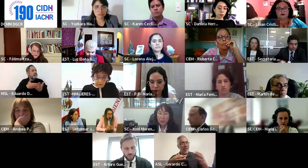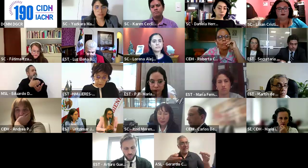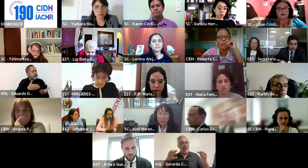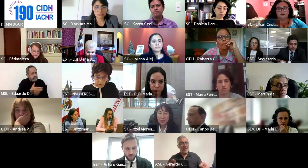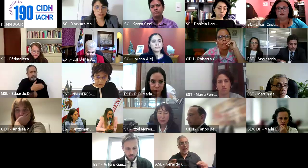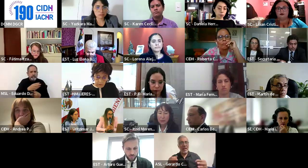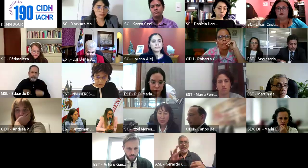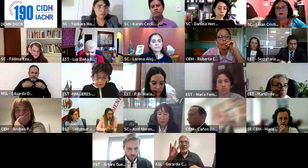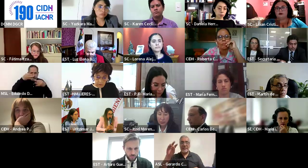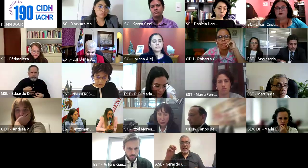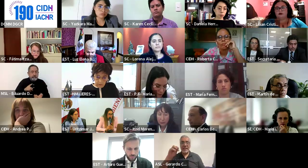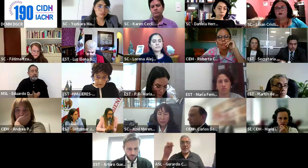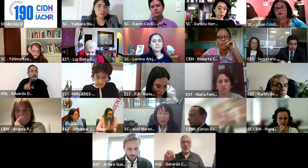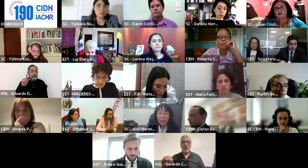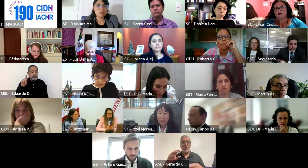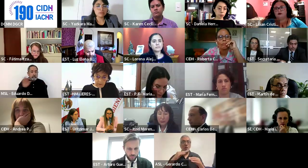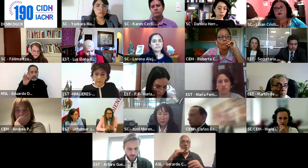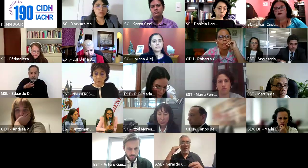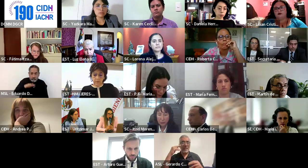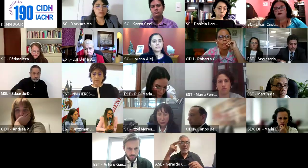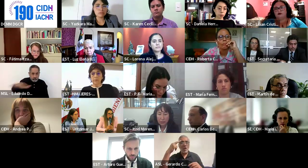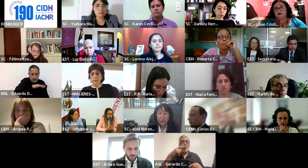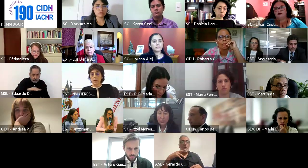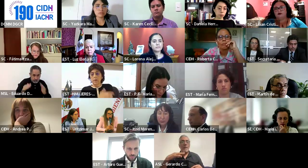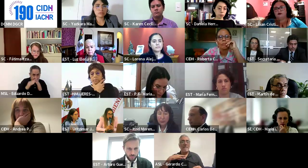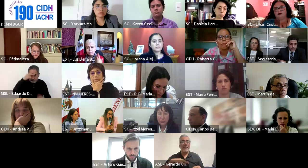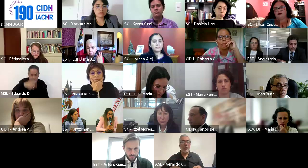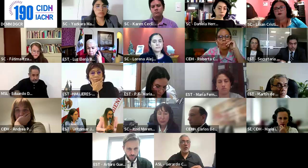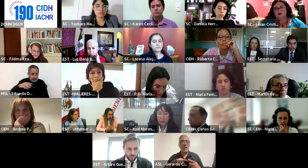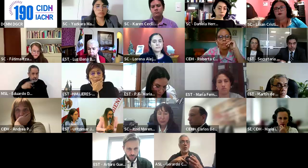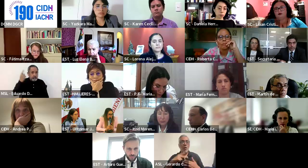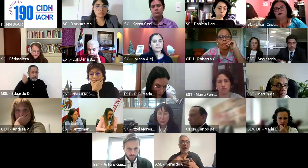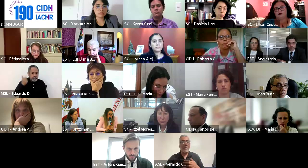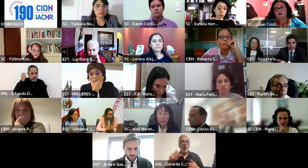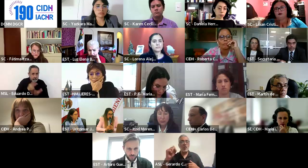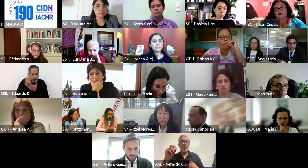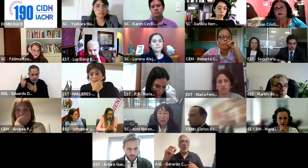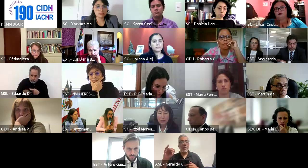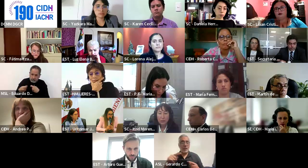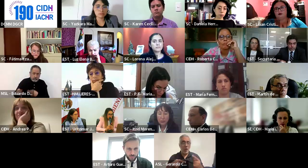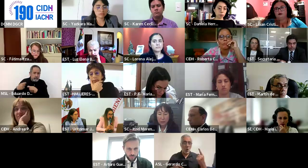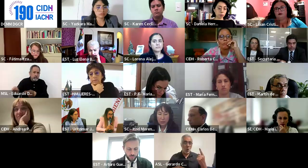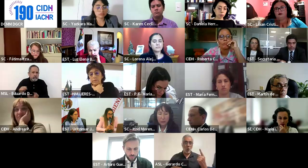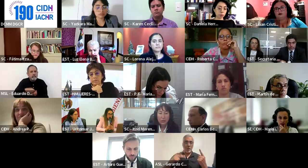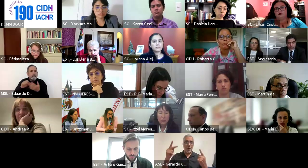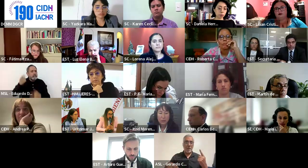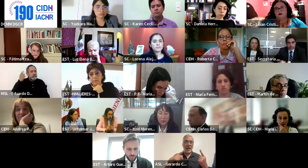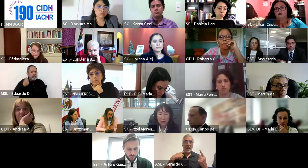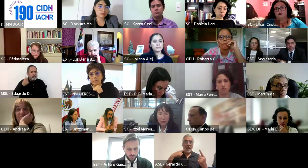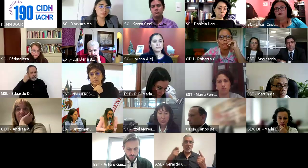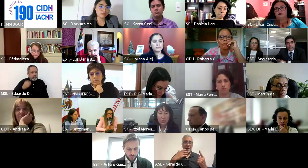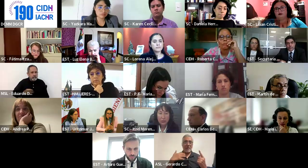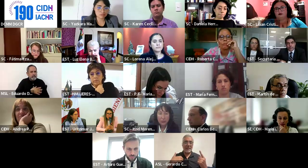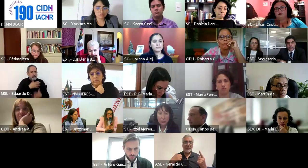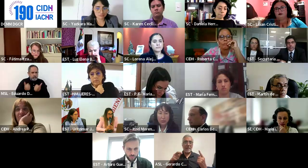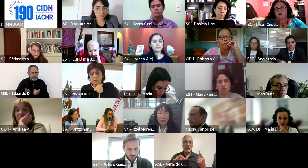El 70% de los hogares en México son beneficiarios de estos programas sociales. Uno de estos programas es la pensión para el bienestar de las